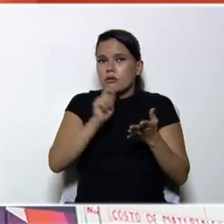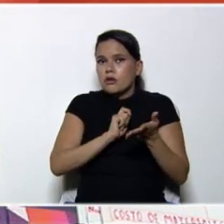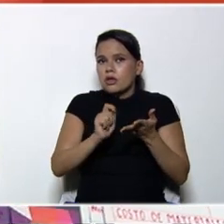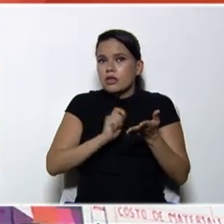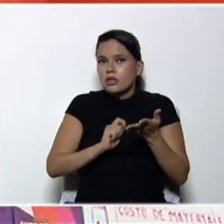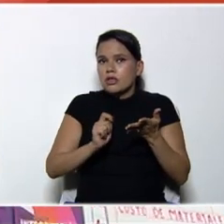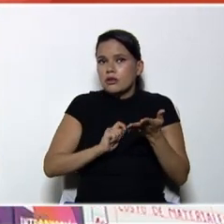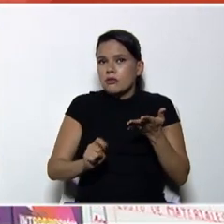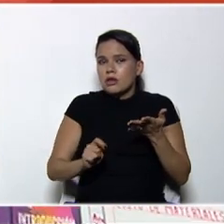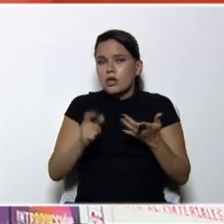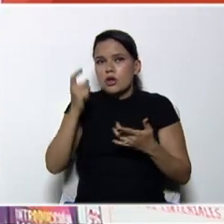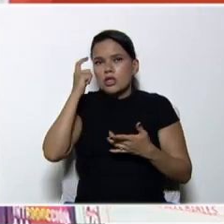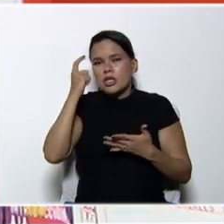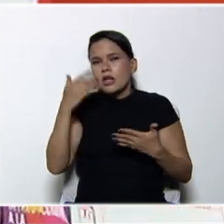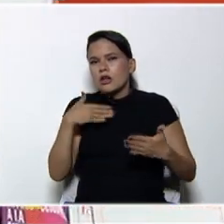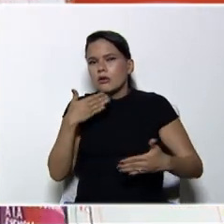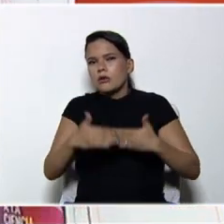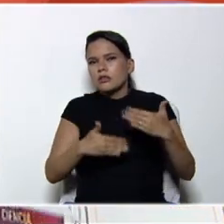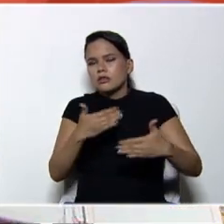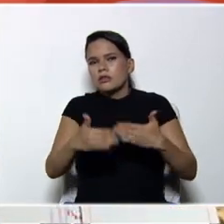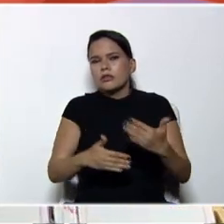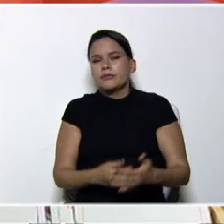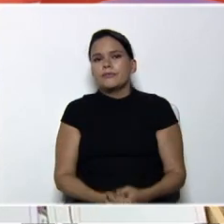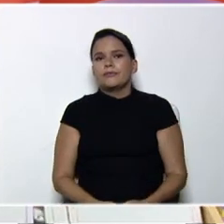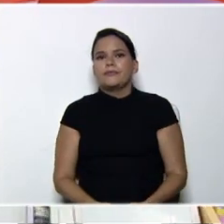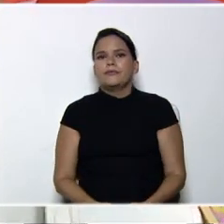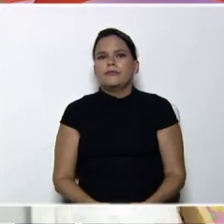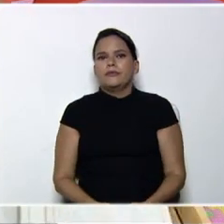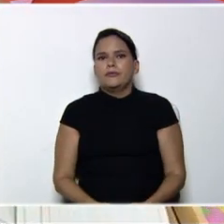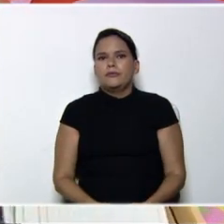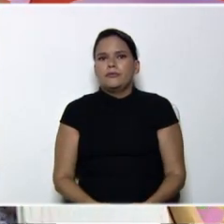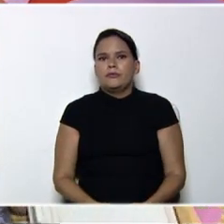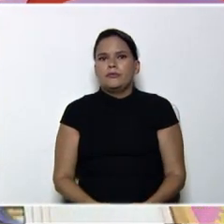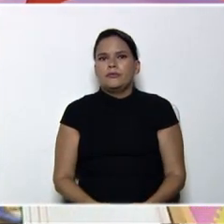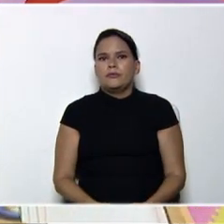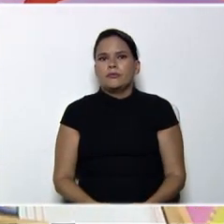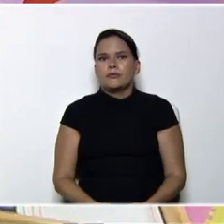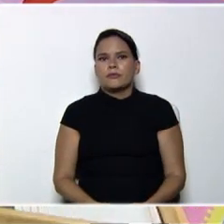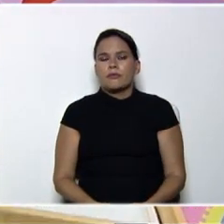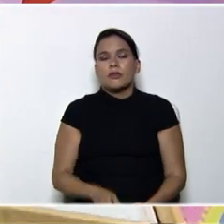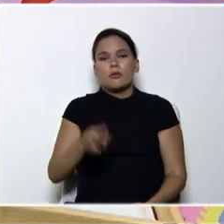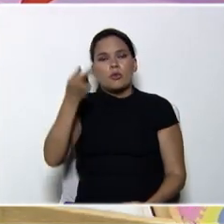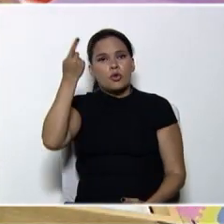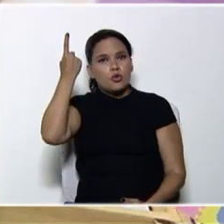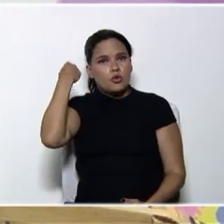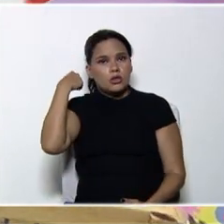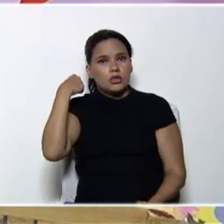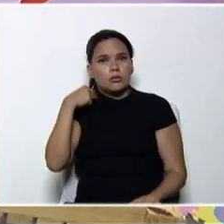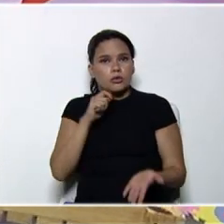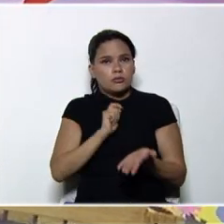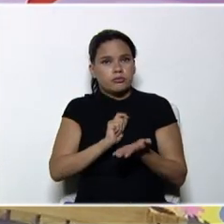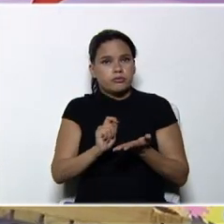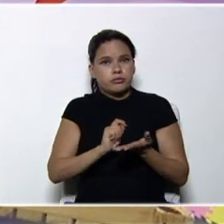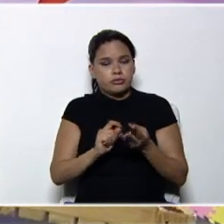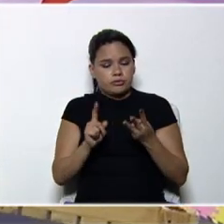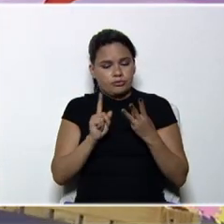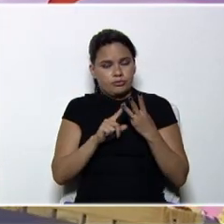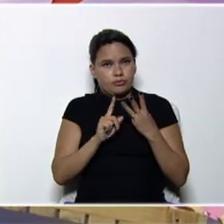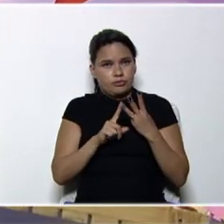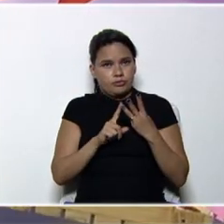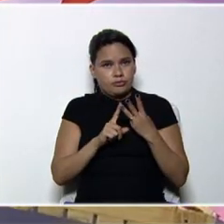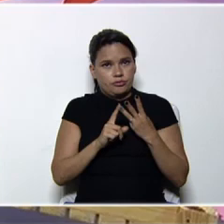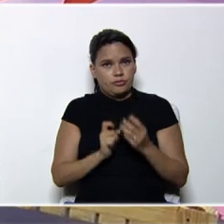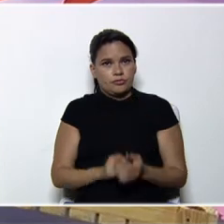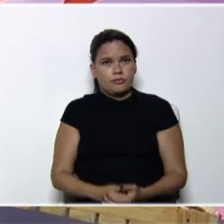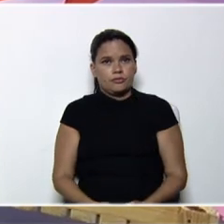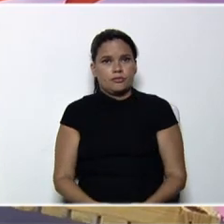lo van a desarrollar, ¿sí? Y por último, van entonces a colocar una